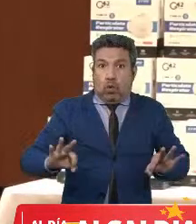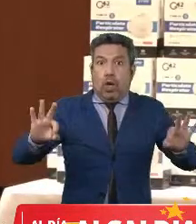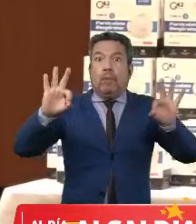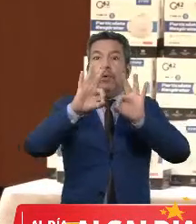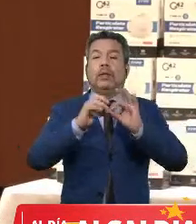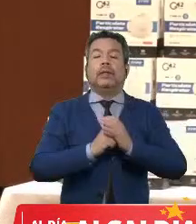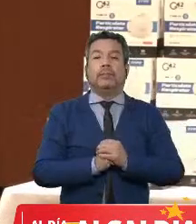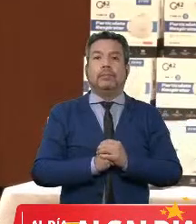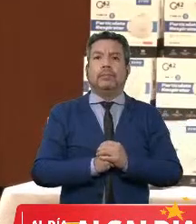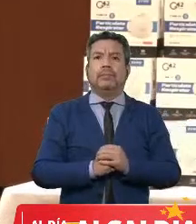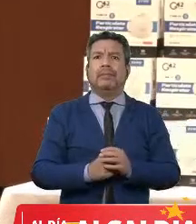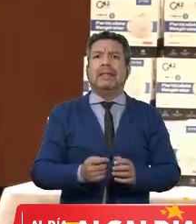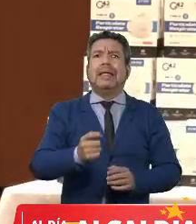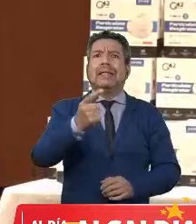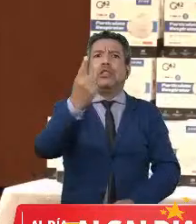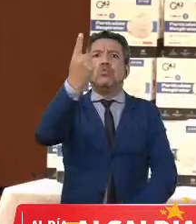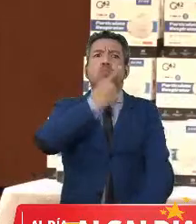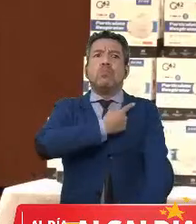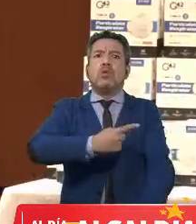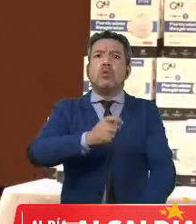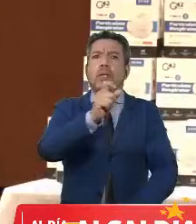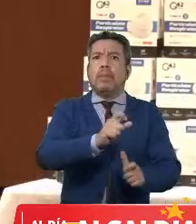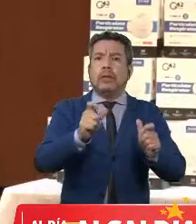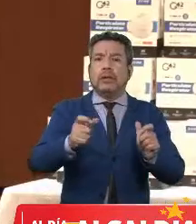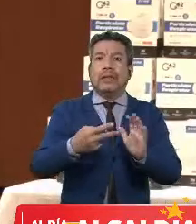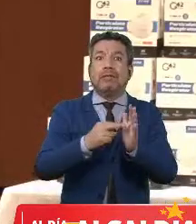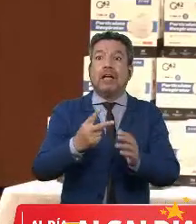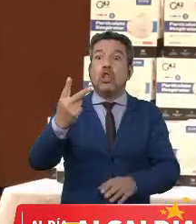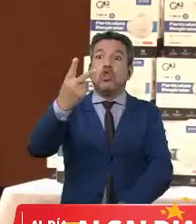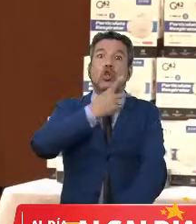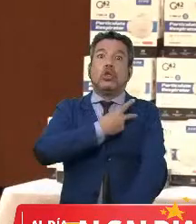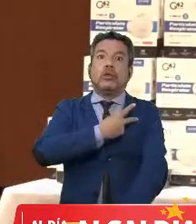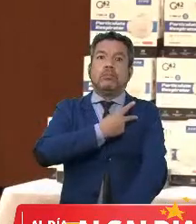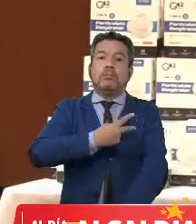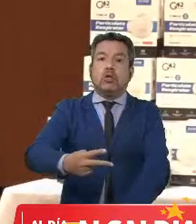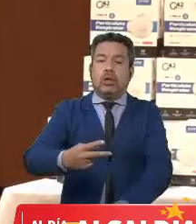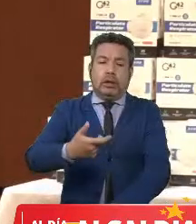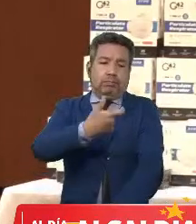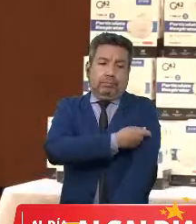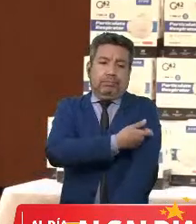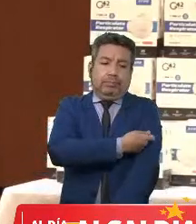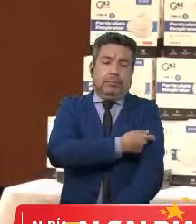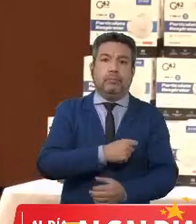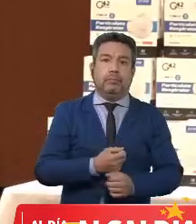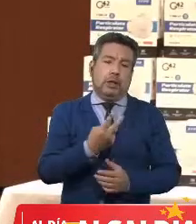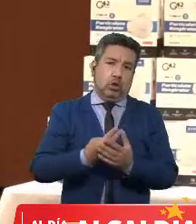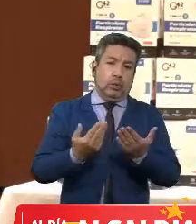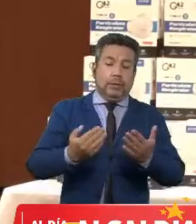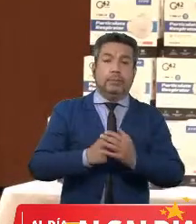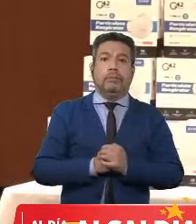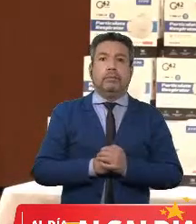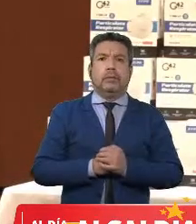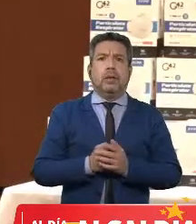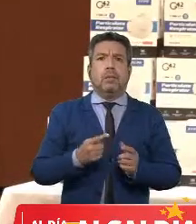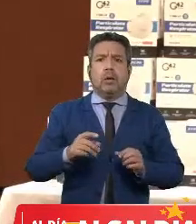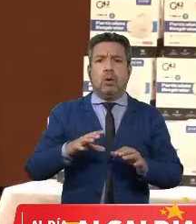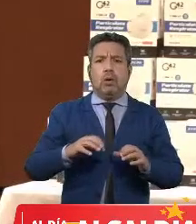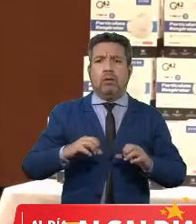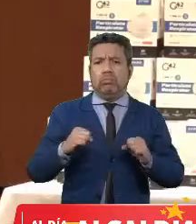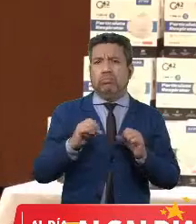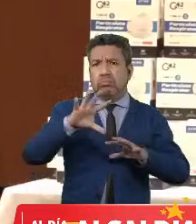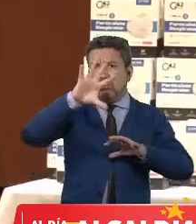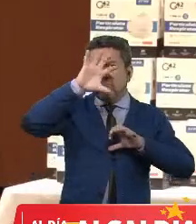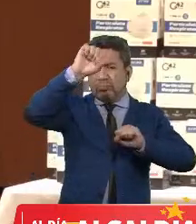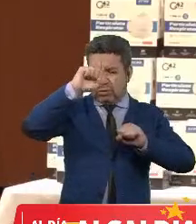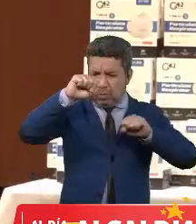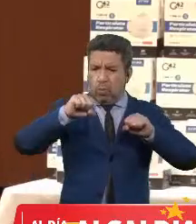Es por lo menos 1 millón de personas, o sea, 2 millones de dosis. Pero tenemos la capacidad, Bogotá dijo que estaba lista